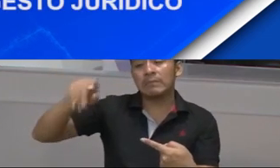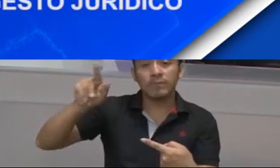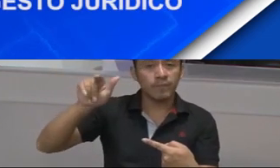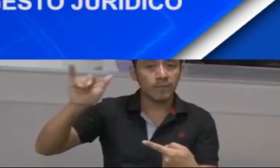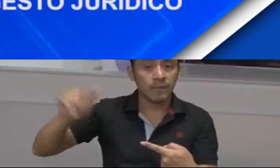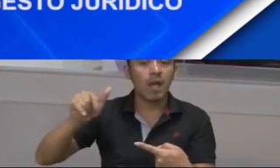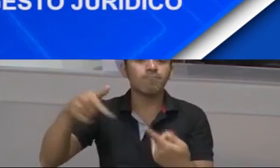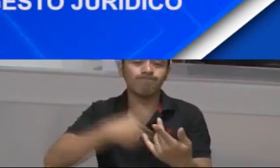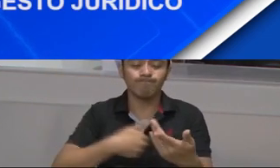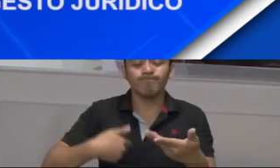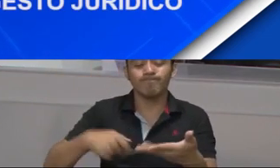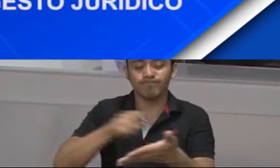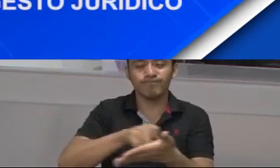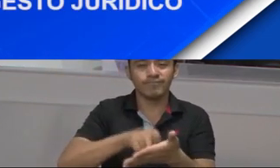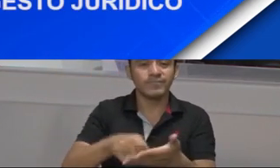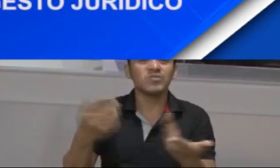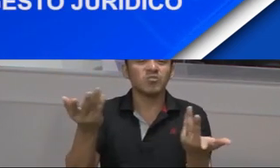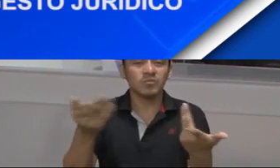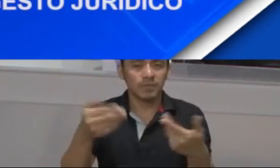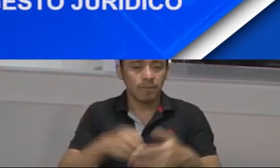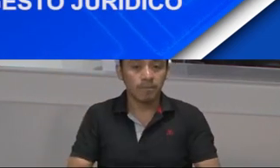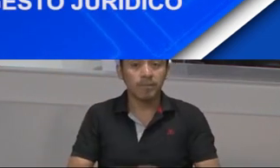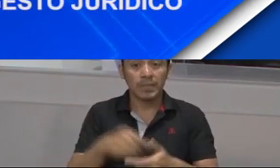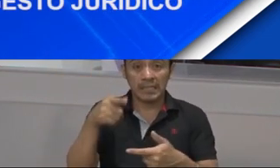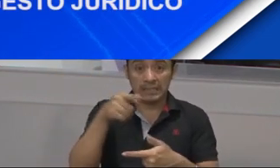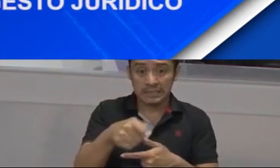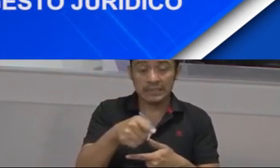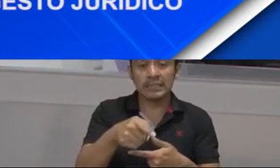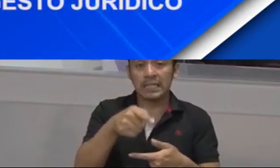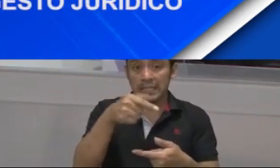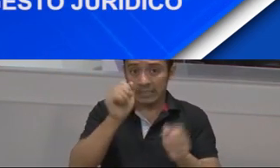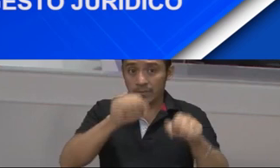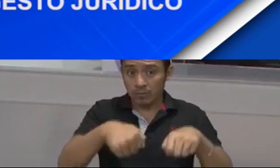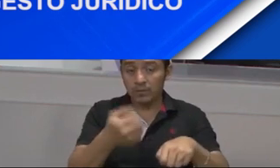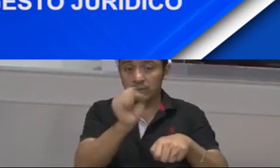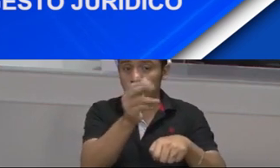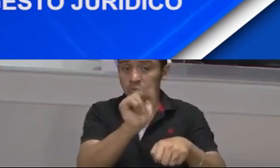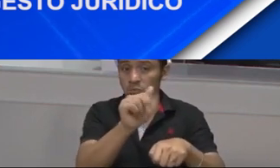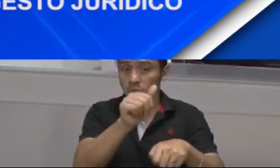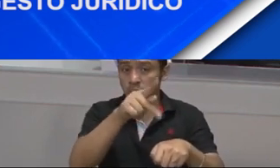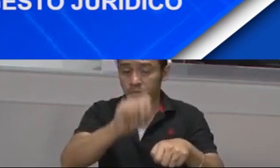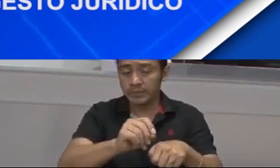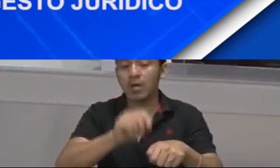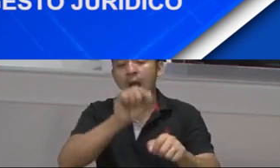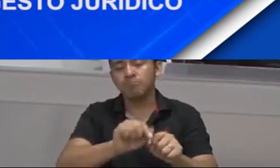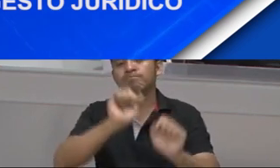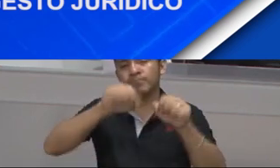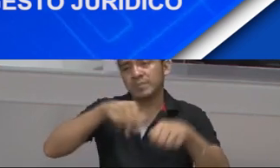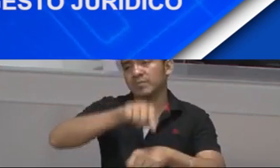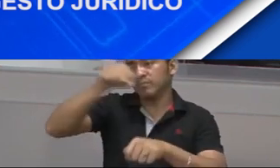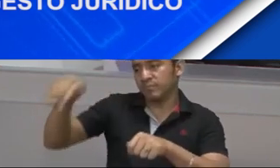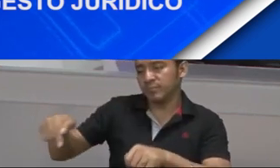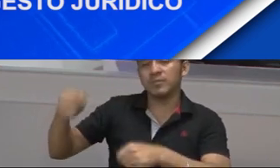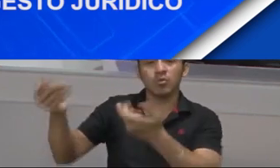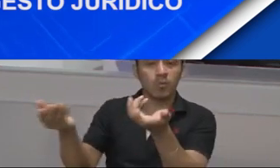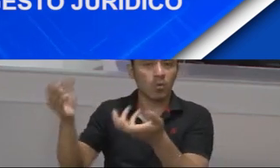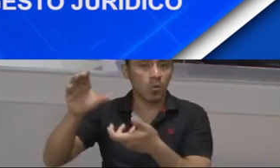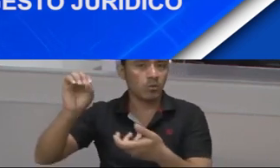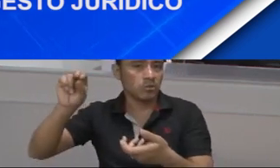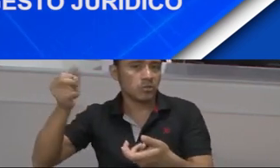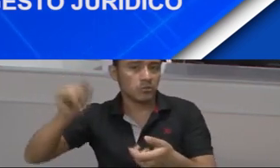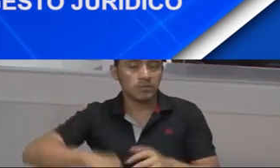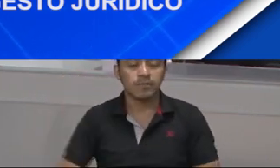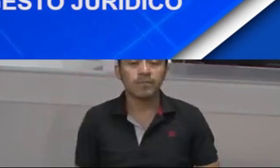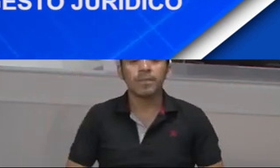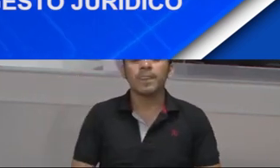y debe ser formulada así. Si sucede el supuesto de hecho, debe darse la consecuencia jurídica. 2. El supuesto